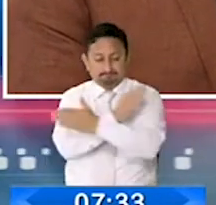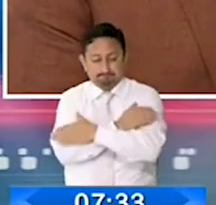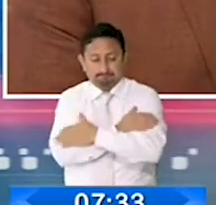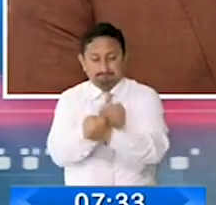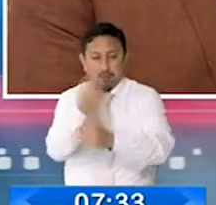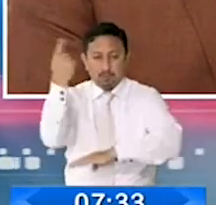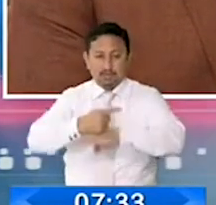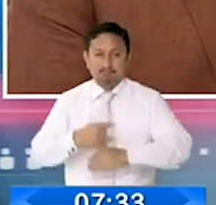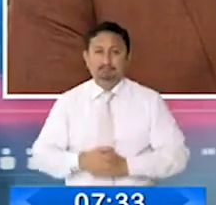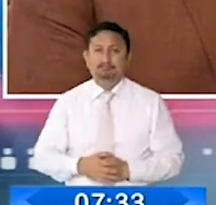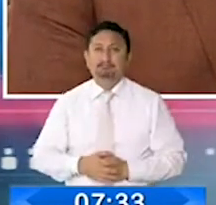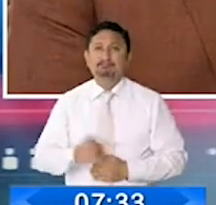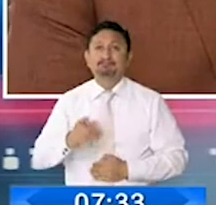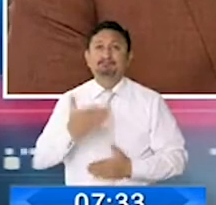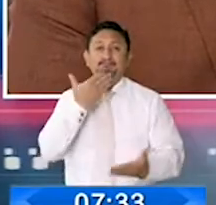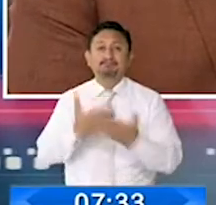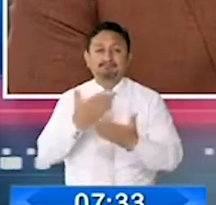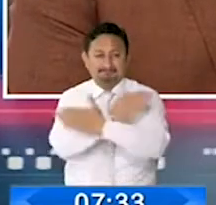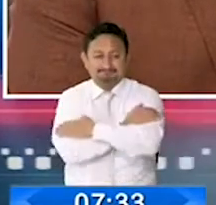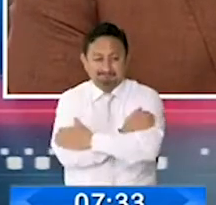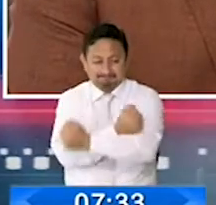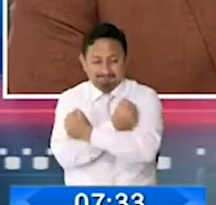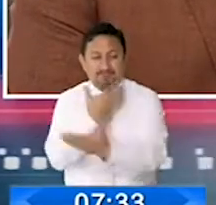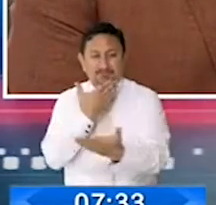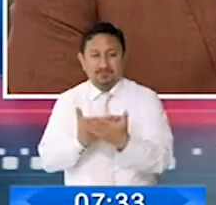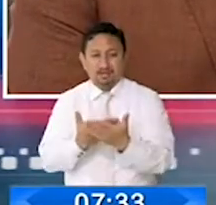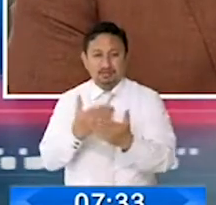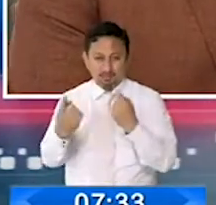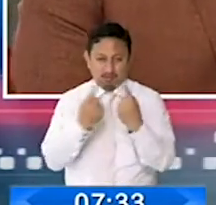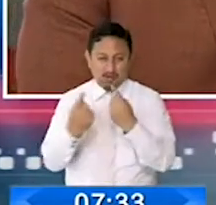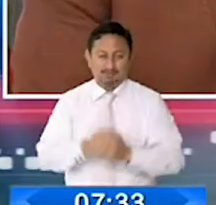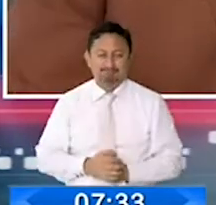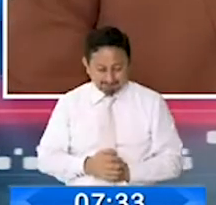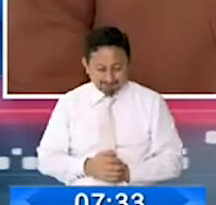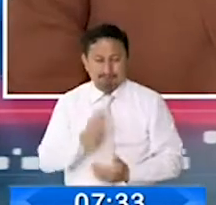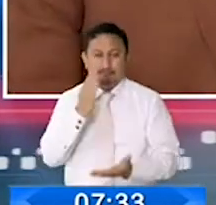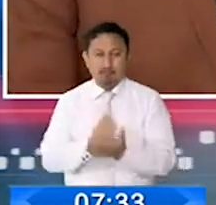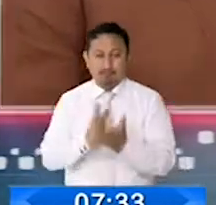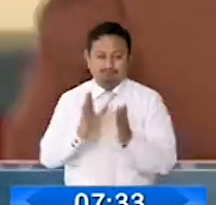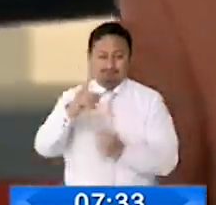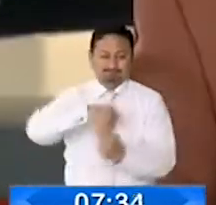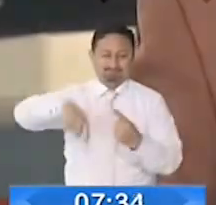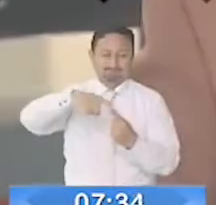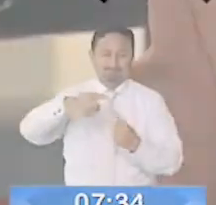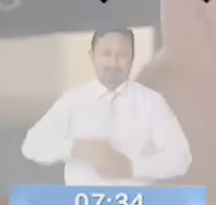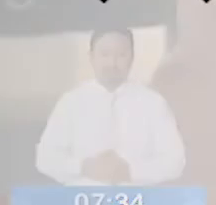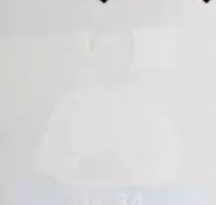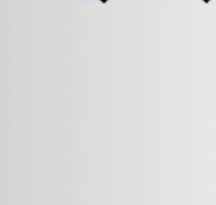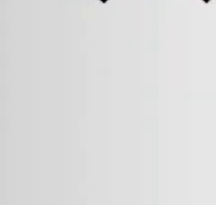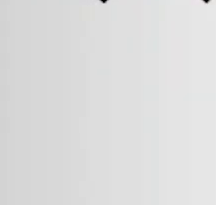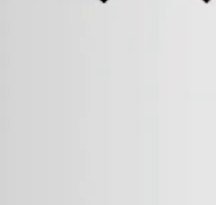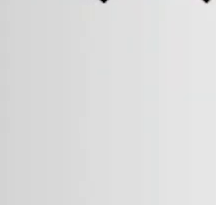grande, un buen día, doctor. Un abrazo, señor periodista. Muchas gracias por este diálogo. Lo propio. Es tiempo de una pausa. Nosotros ya...